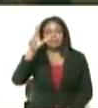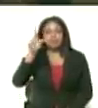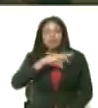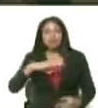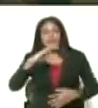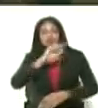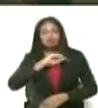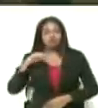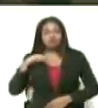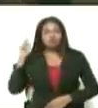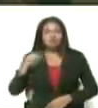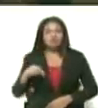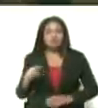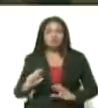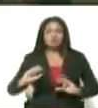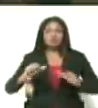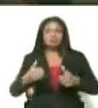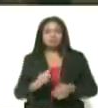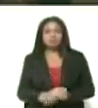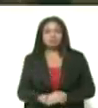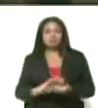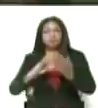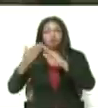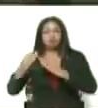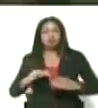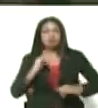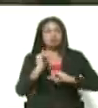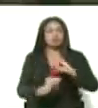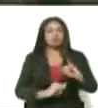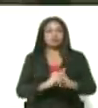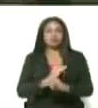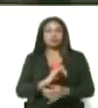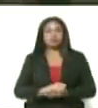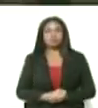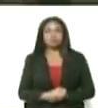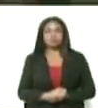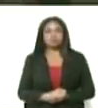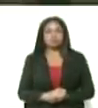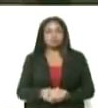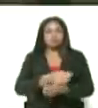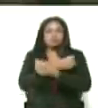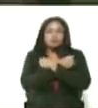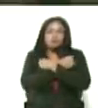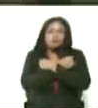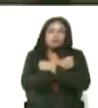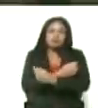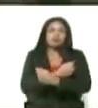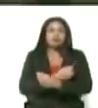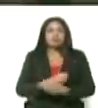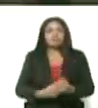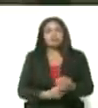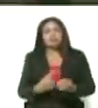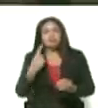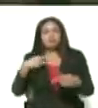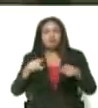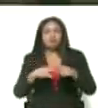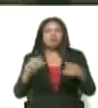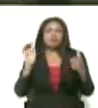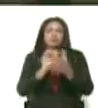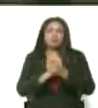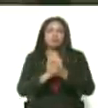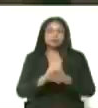que debe reinar en la comunidad internacional, de fraternidad, de hermandad, de